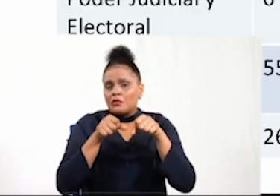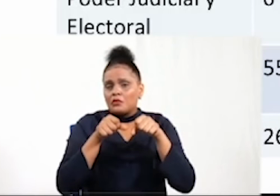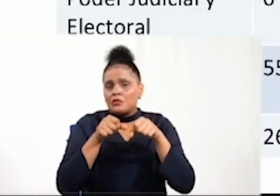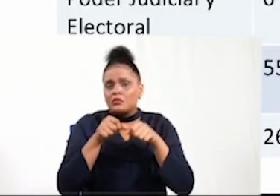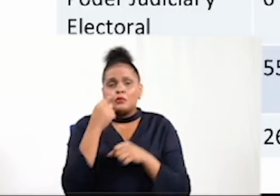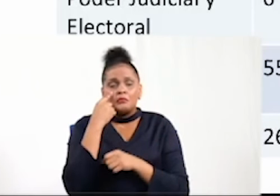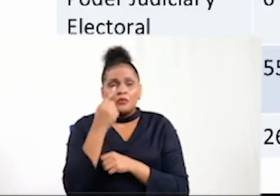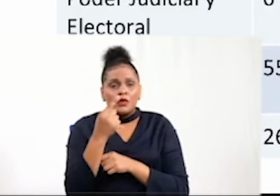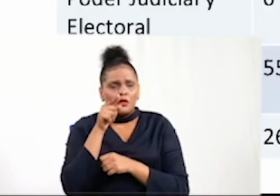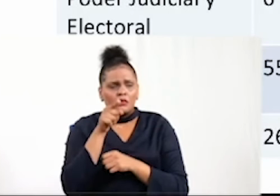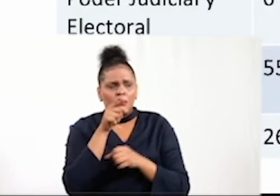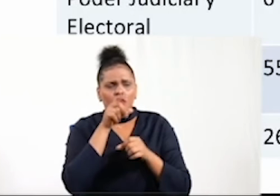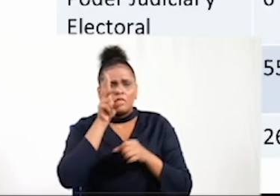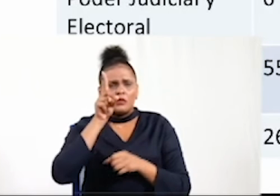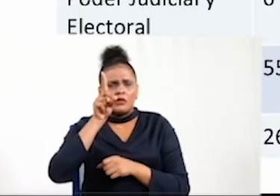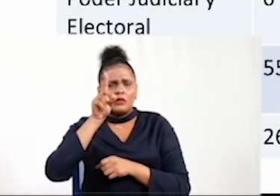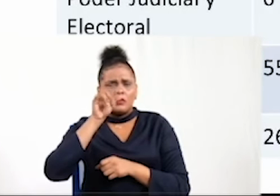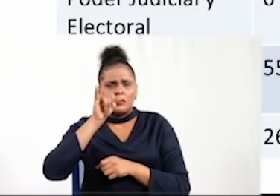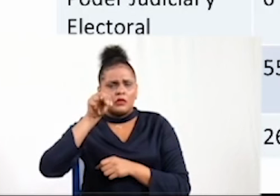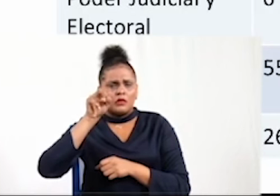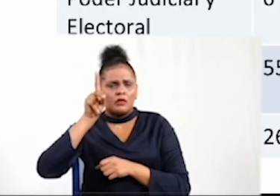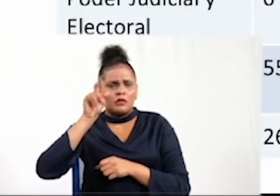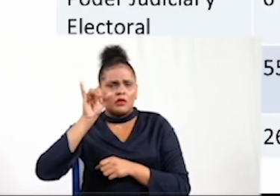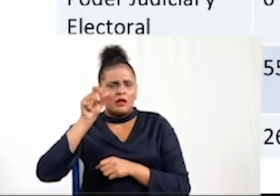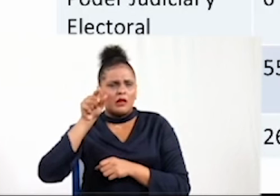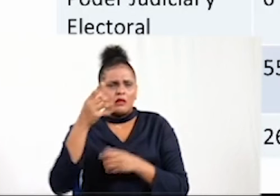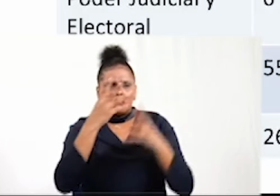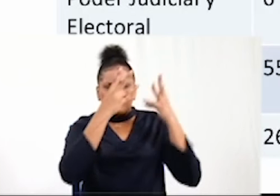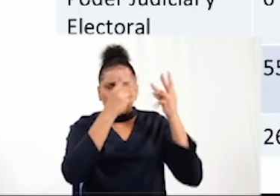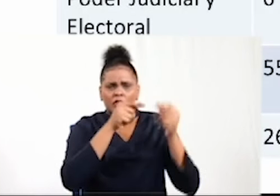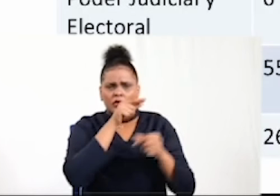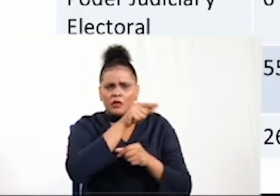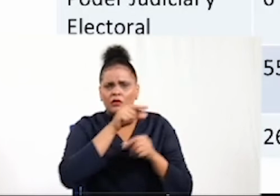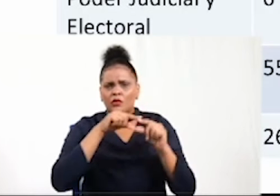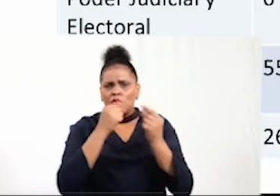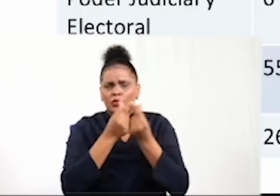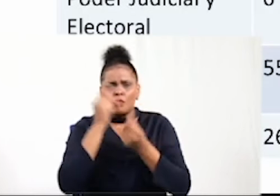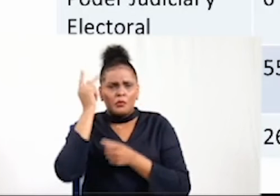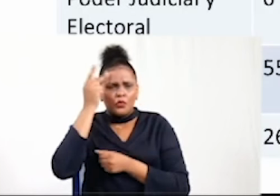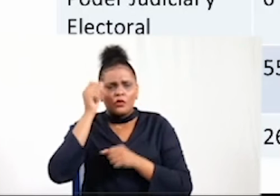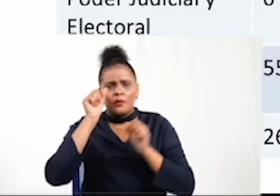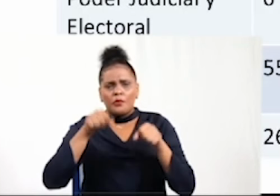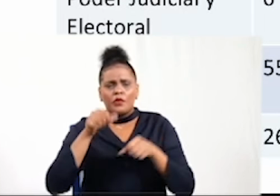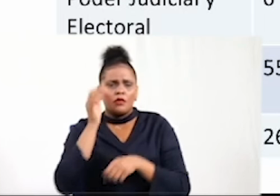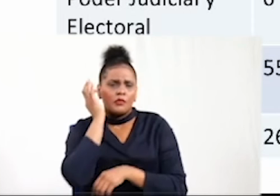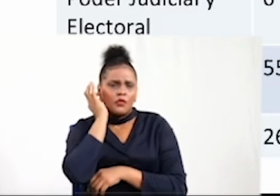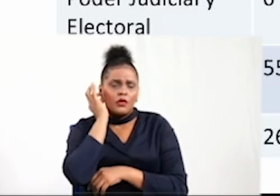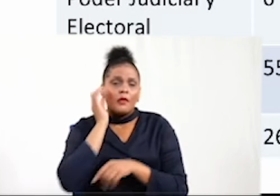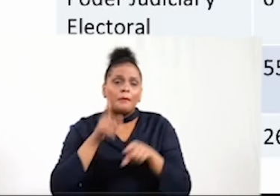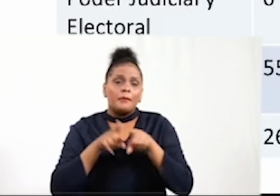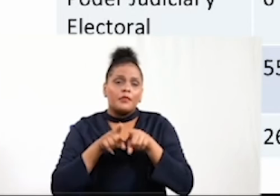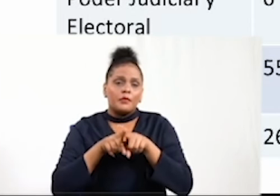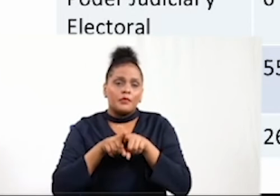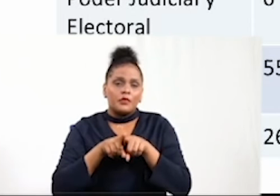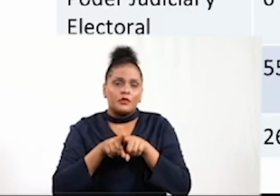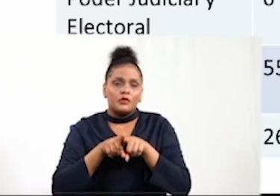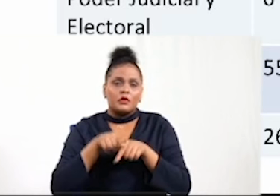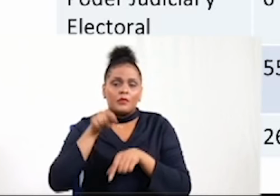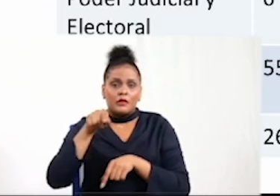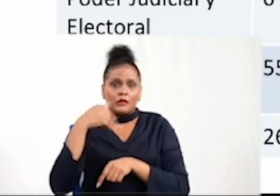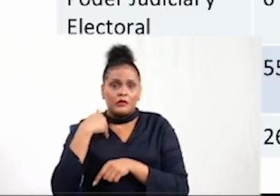de los indicadores que podemos utilizar para medir el interés por la política de las mujeres no pueden haber también una serie de factores pero a